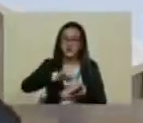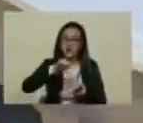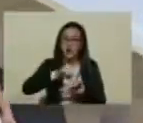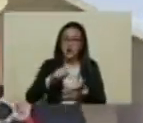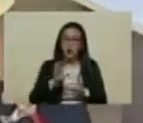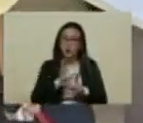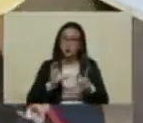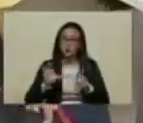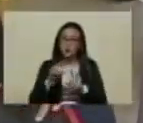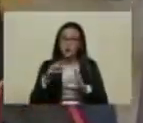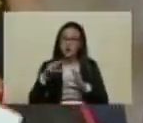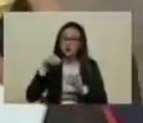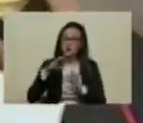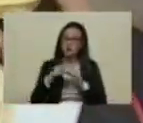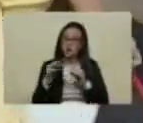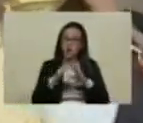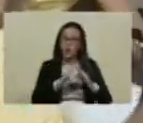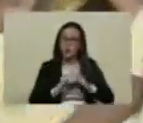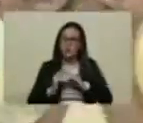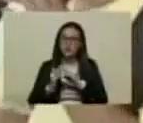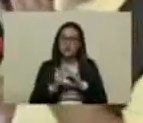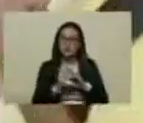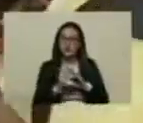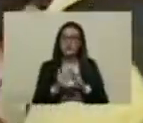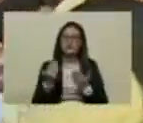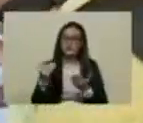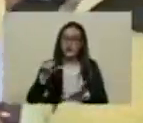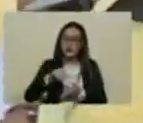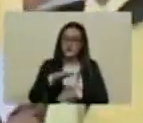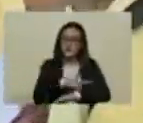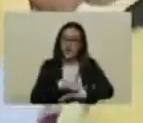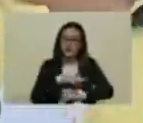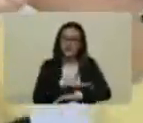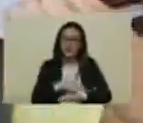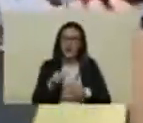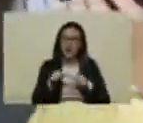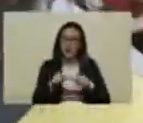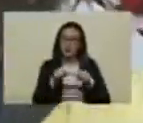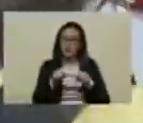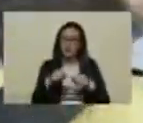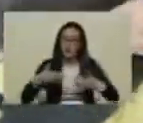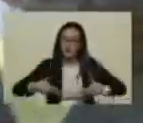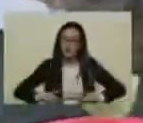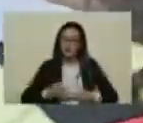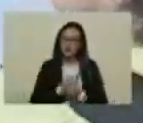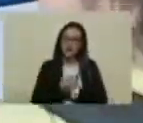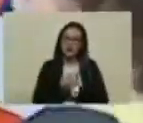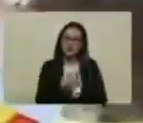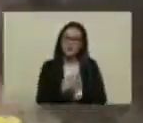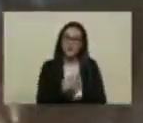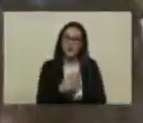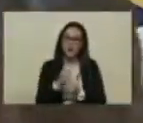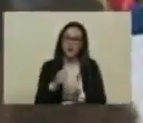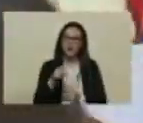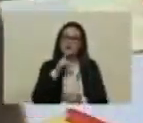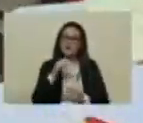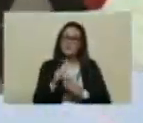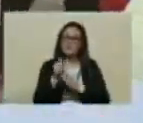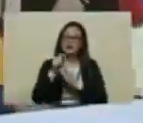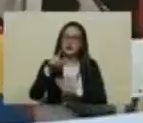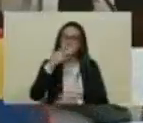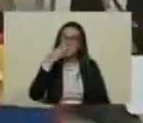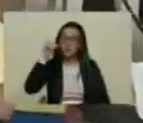cultura en toda la comunidad. Así que, presidente, desde La Ponderosa y de Barcelona, continuamos con ese esfuerzo de amor liderizado por usted